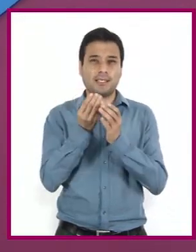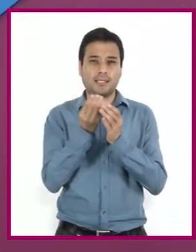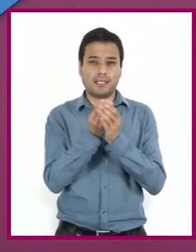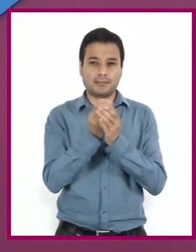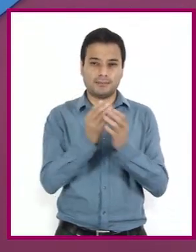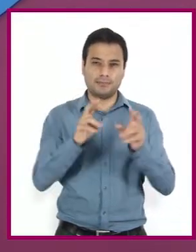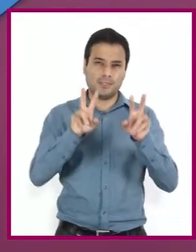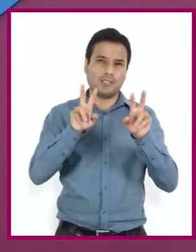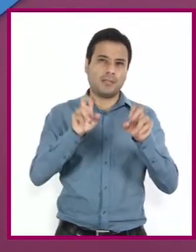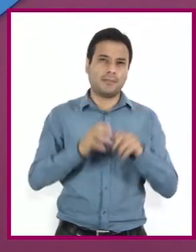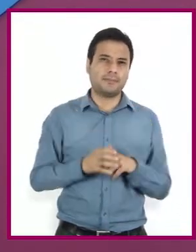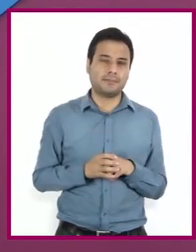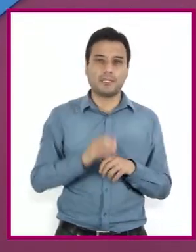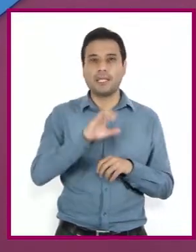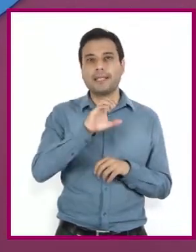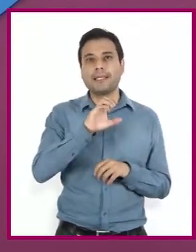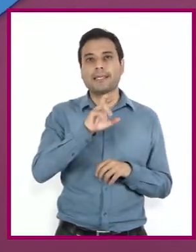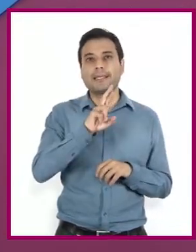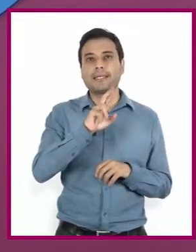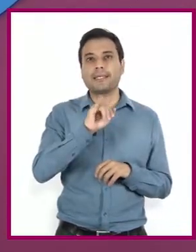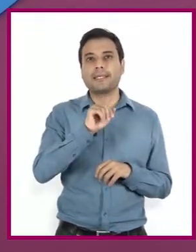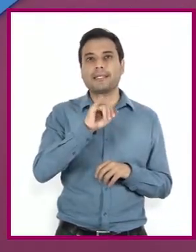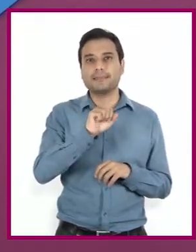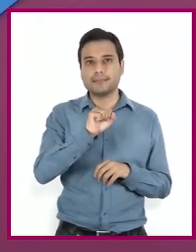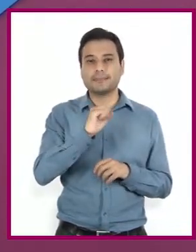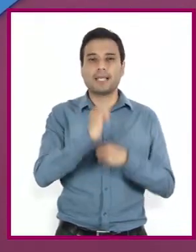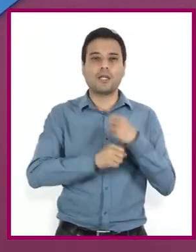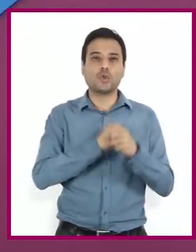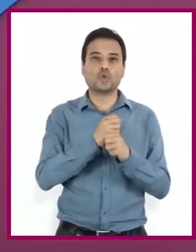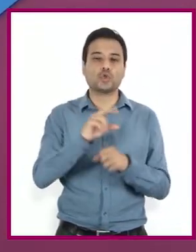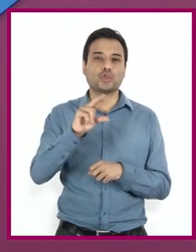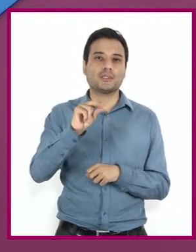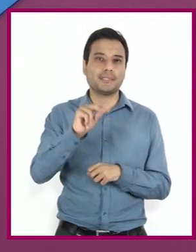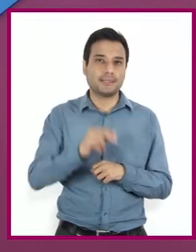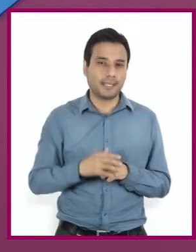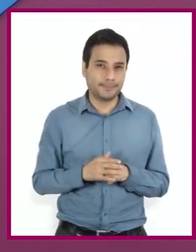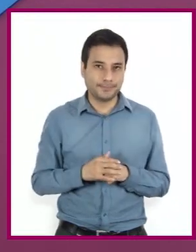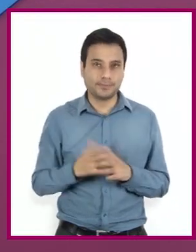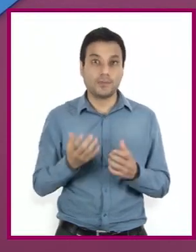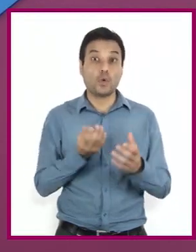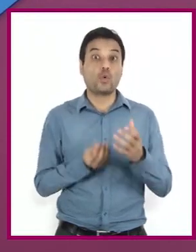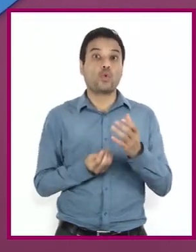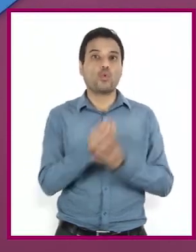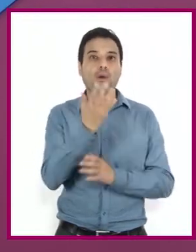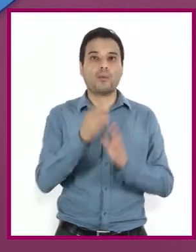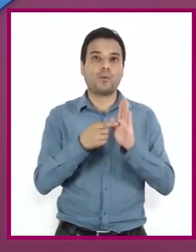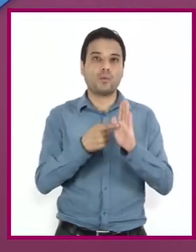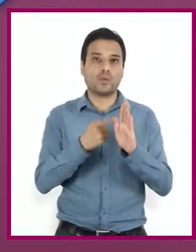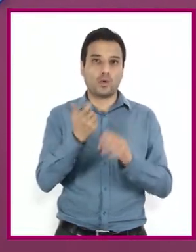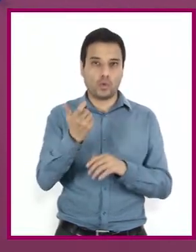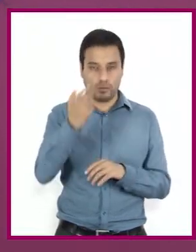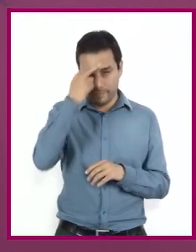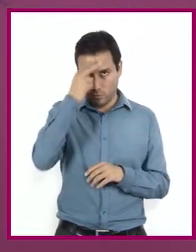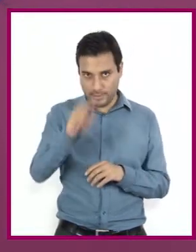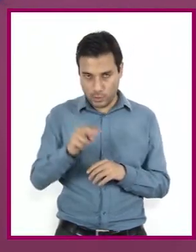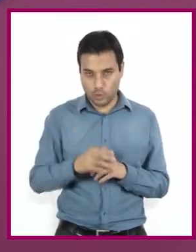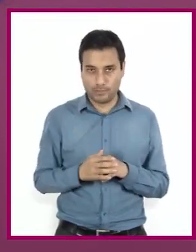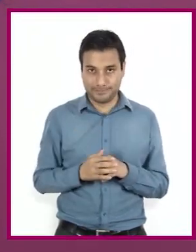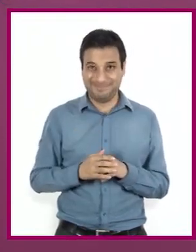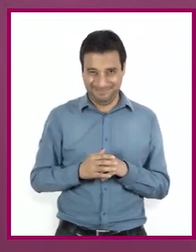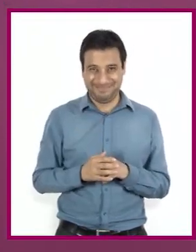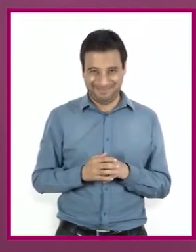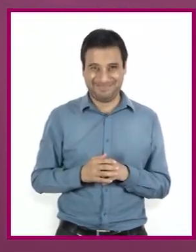los temas de la crisis económica de los años 80 y el inicio de un nuevo modelo económico en México. En este contexto